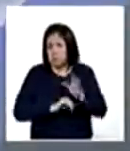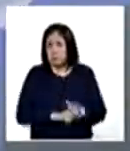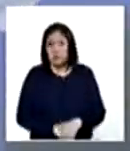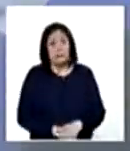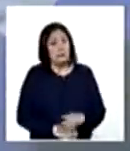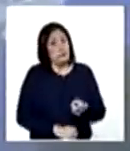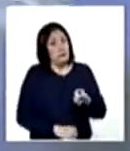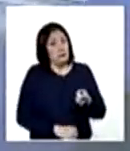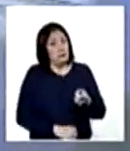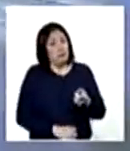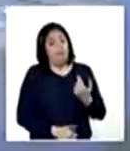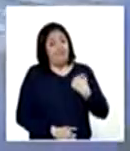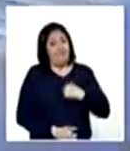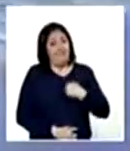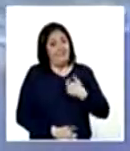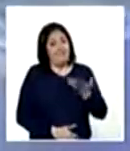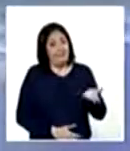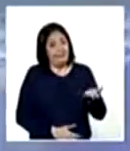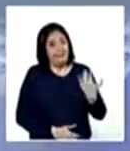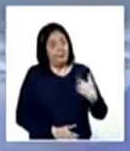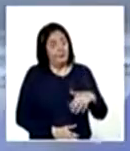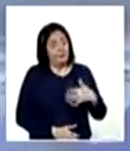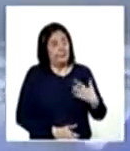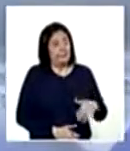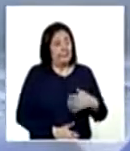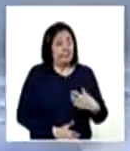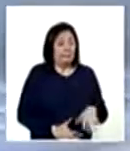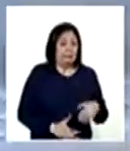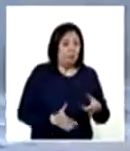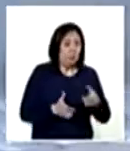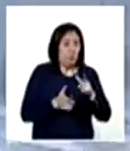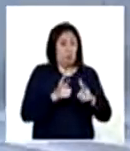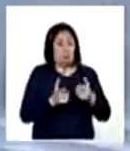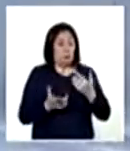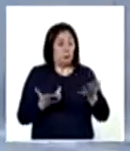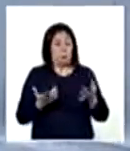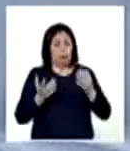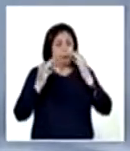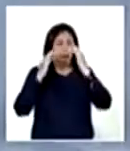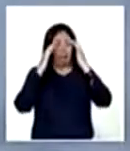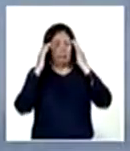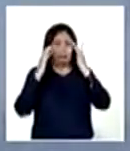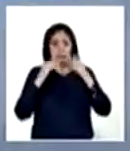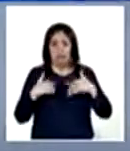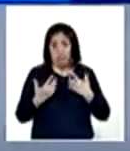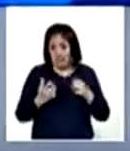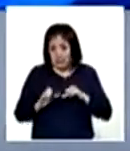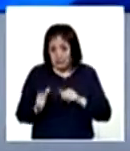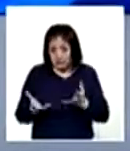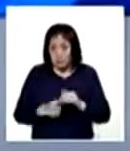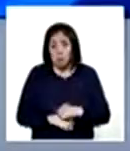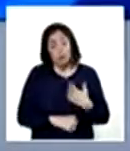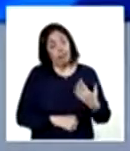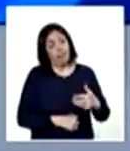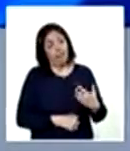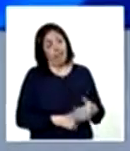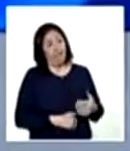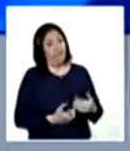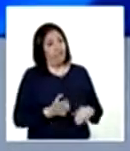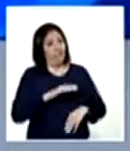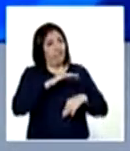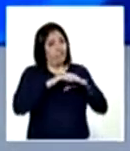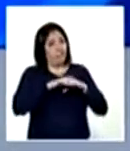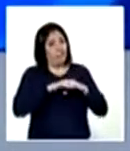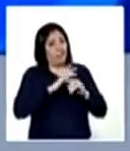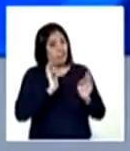Bueno, pero eso es lamentablemente cuando ya llegas a un punto de alcohol, ¿no? Que pierdes el conocimiento para poder actuar así, ¿no? Hay límites, realmente. Bueno, esperamos